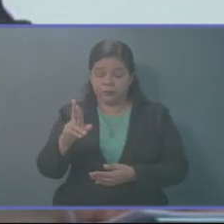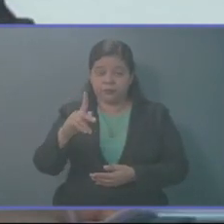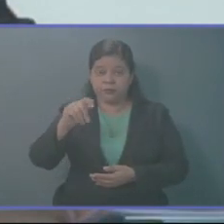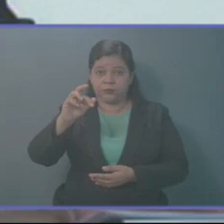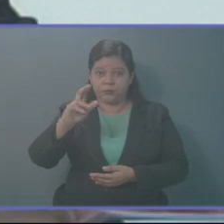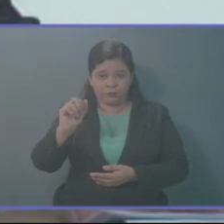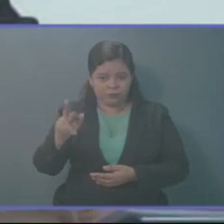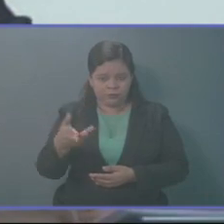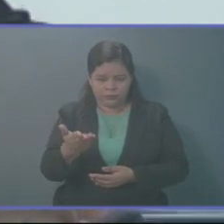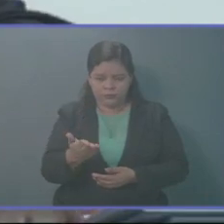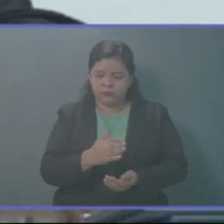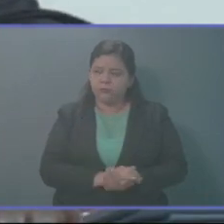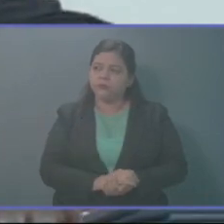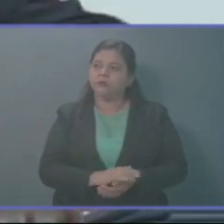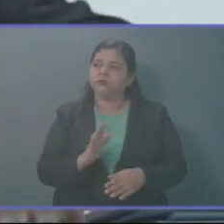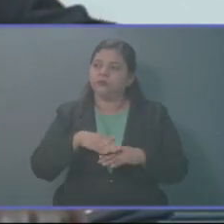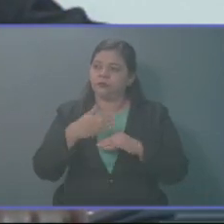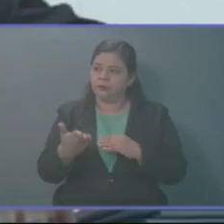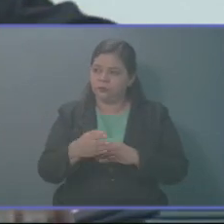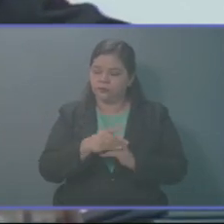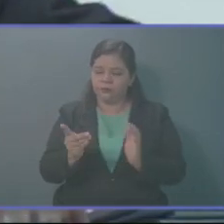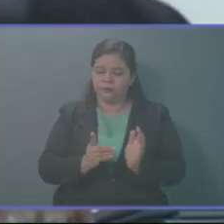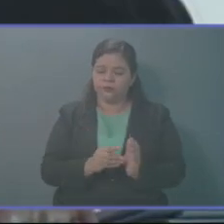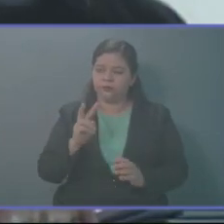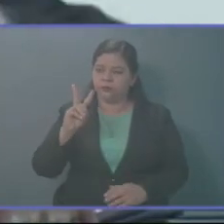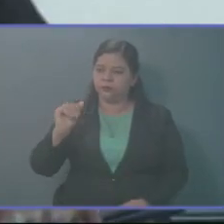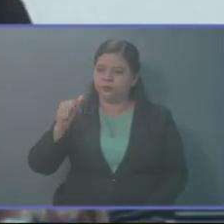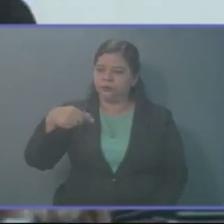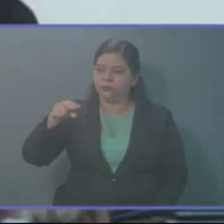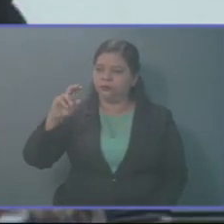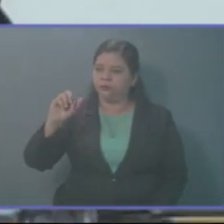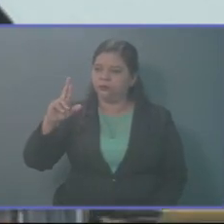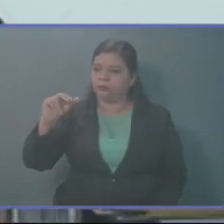Parker, después diputado Baquerano y después diputada...